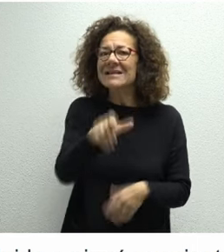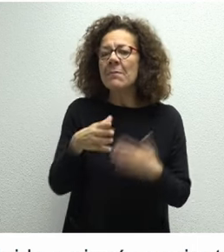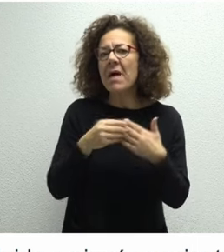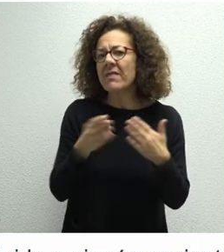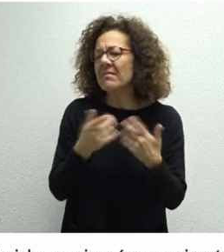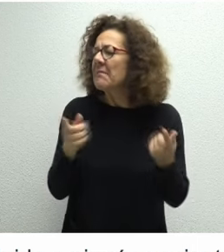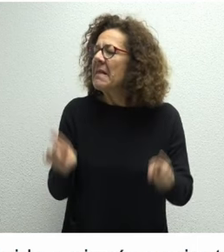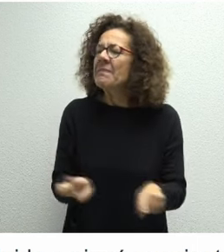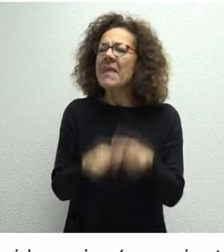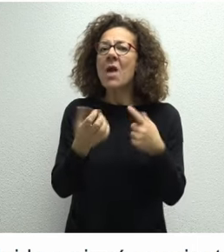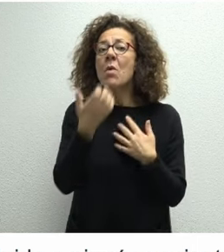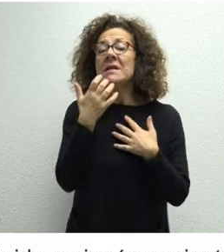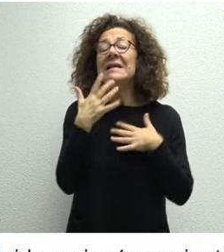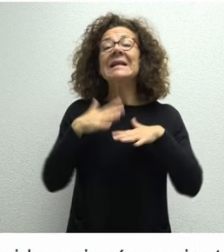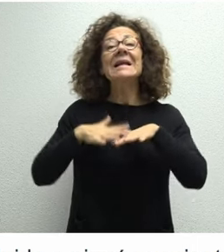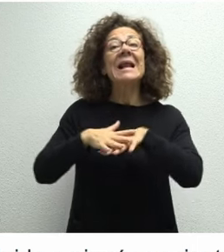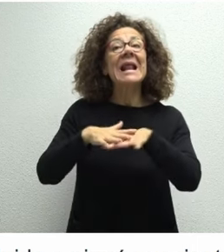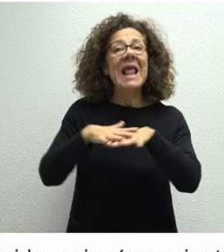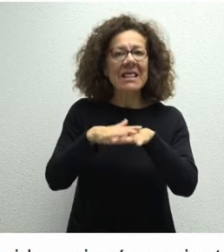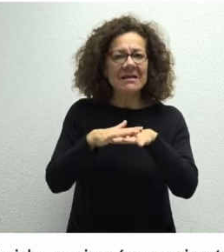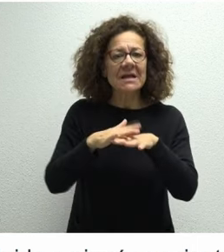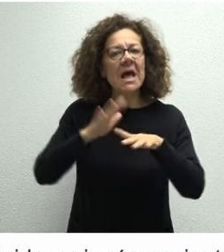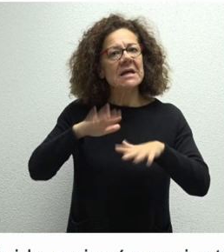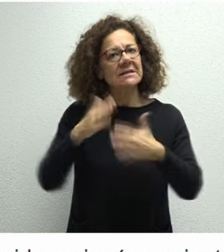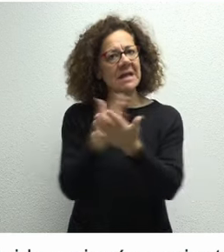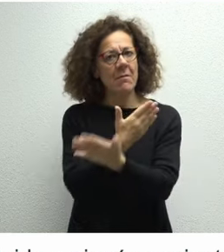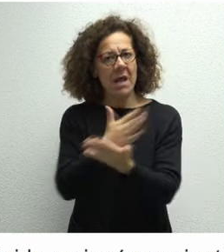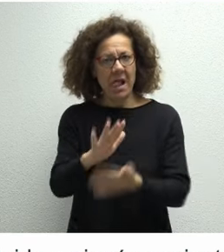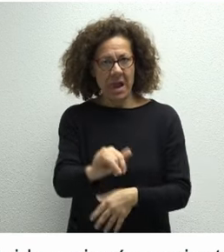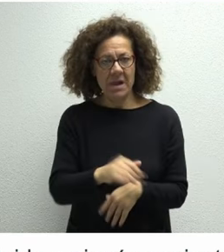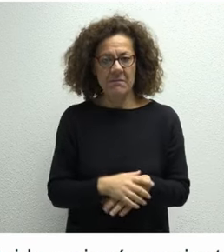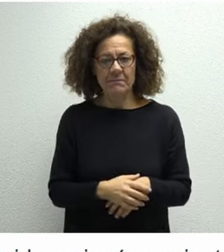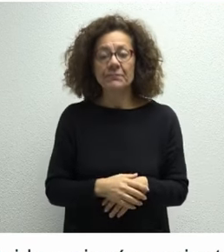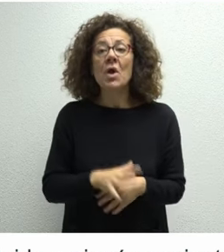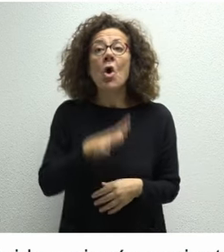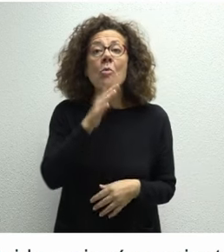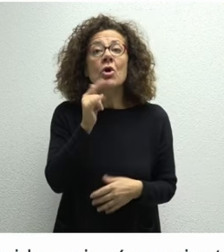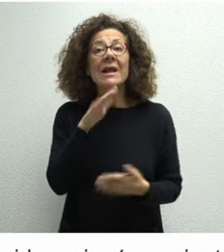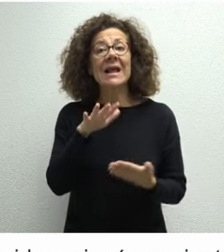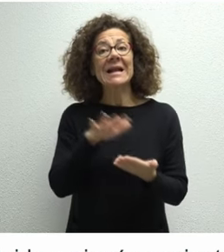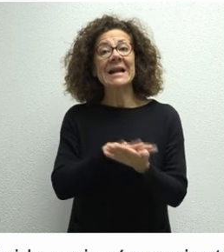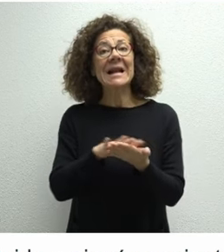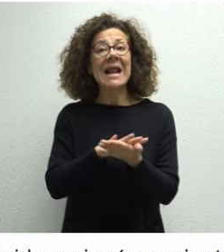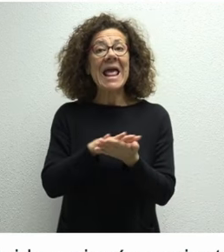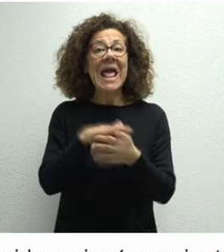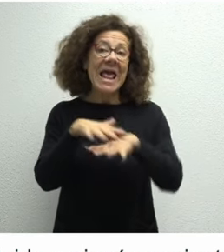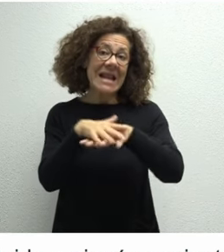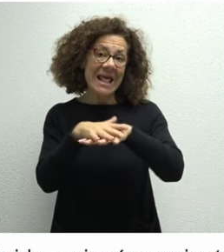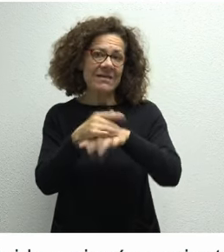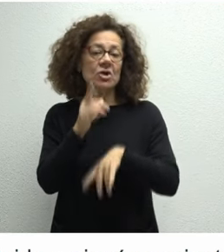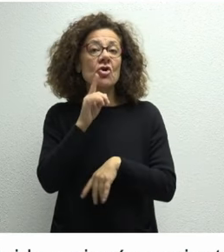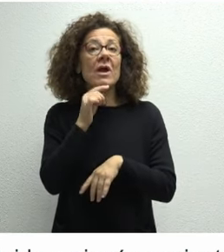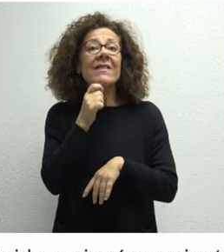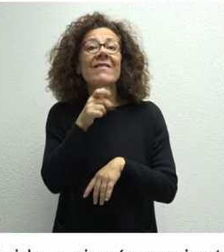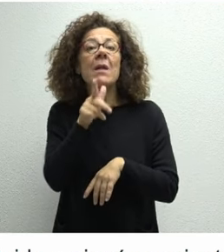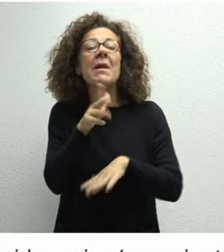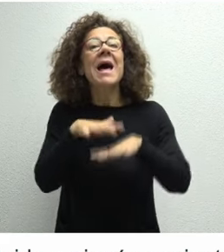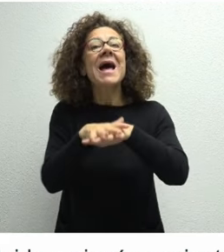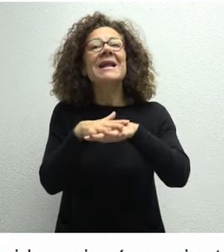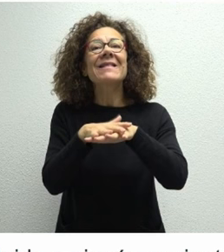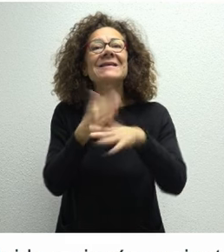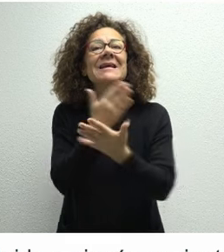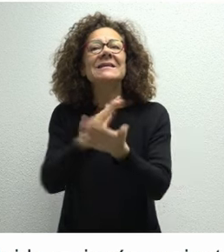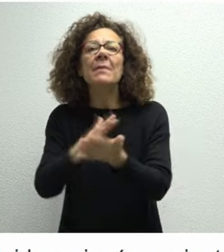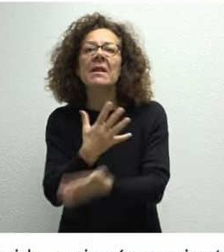entender que las redes están separadas vale porque las redes por lo que dice la propia palabra no pueden estar